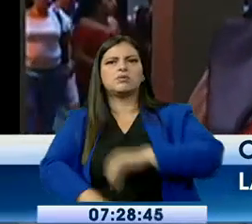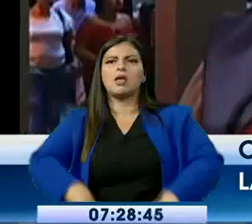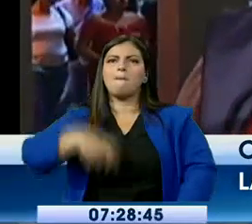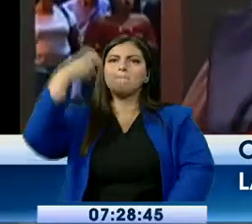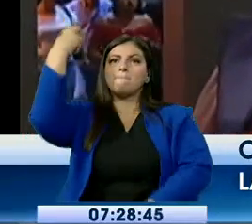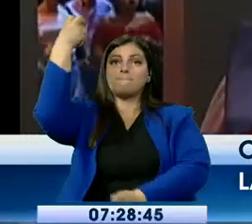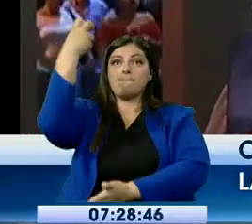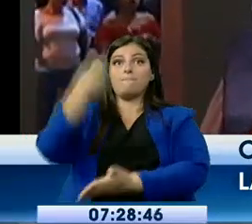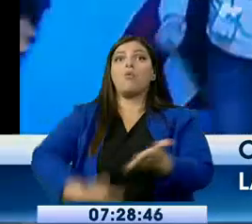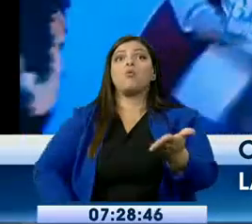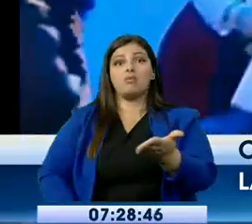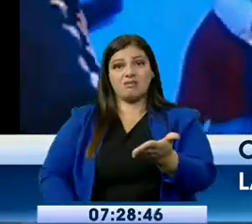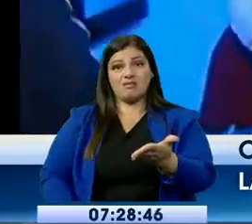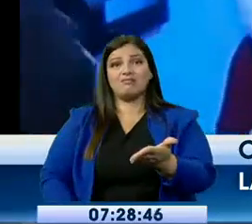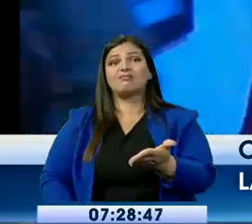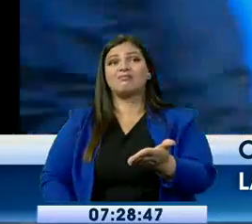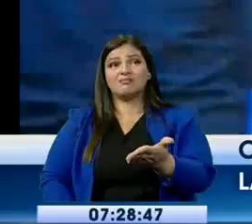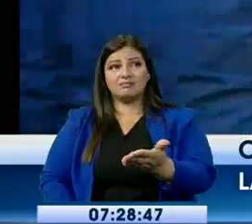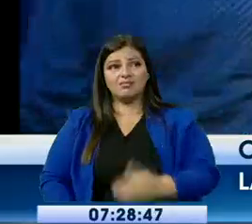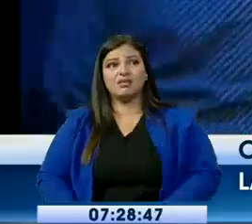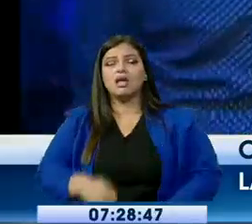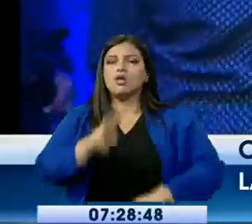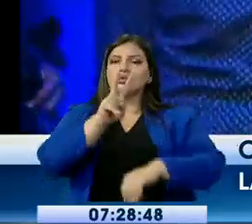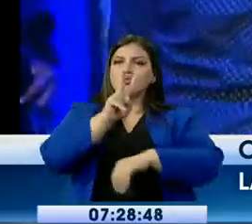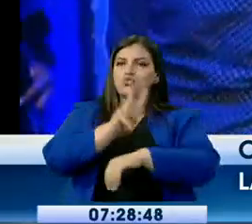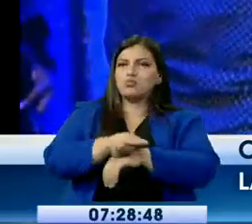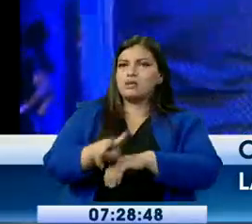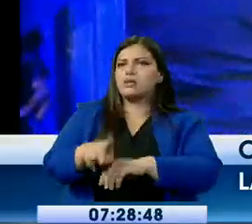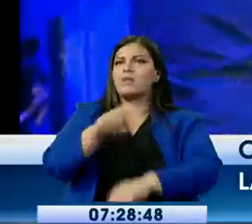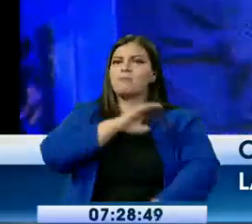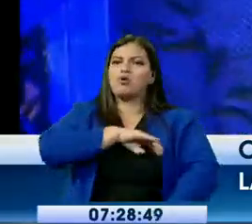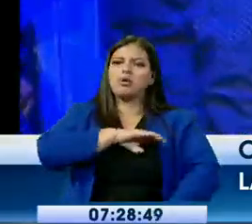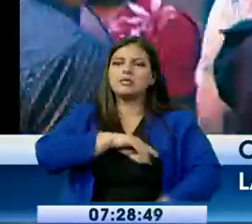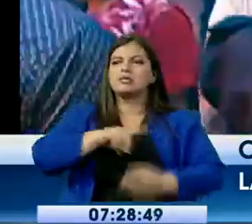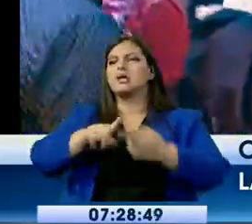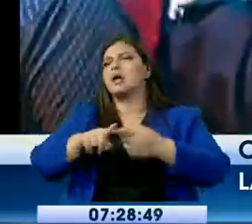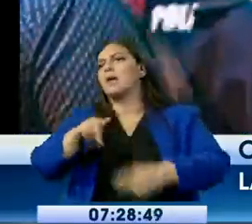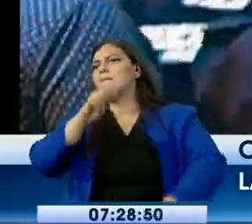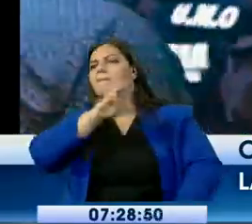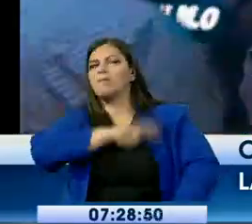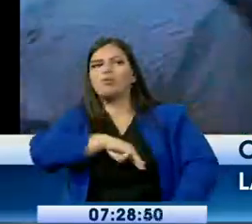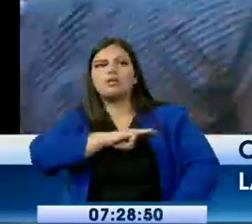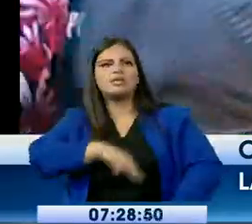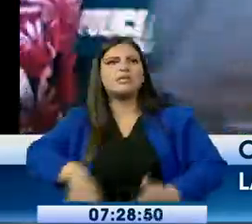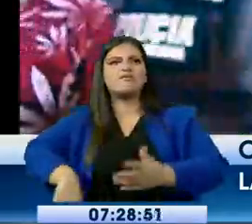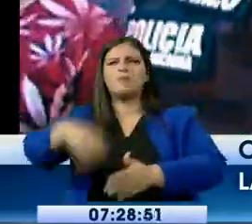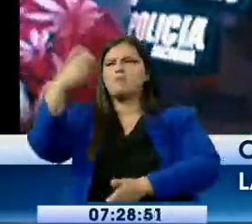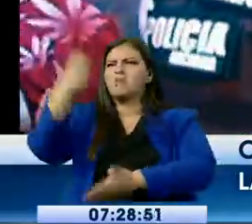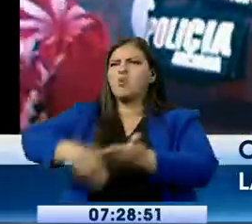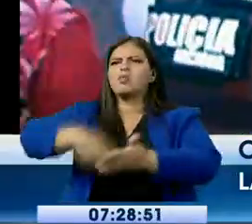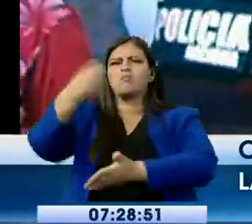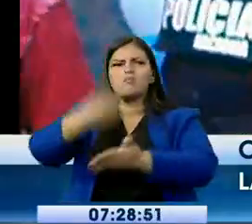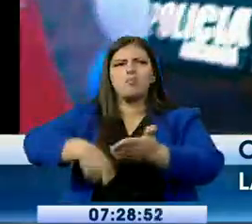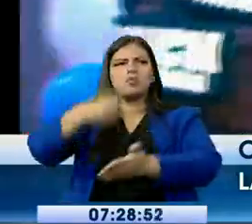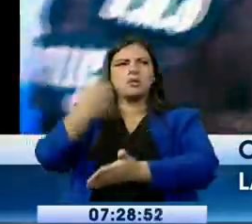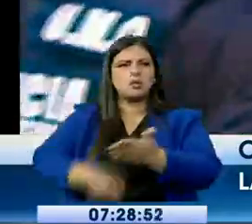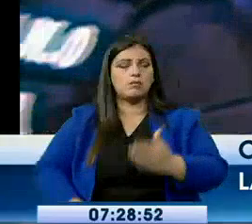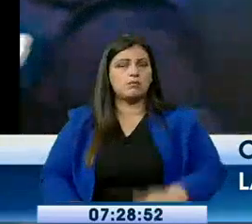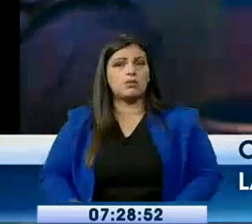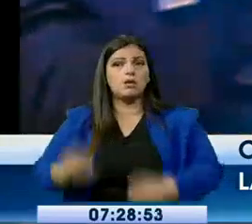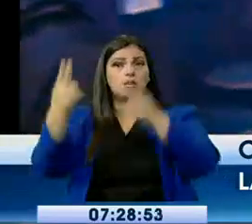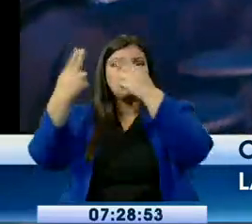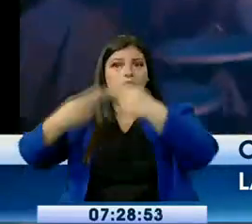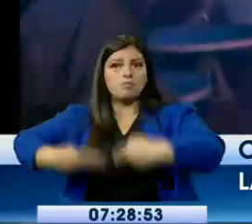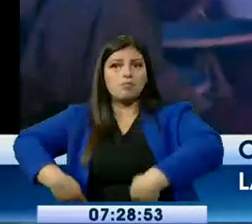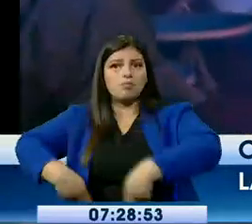de los establecimientos, tanto a la Intendencia de Policía como al municipio, la multa pecuniaria, aparte de la clausura, así como también a la Agencia de